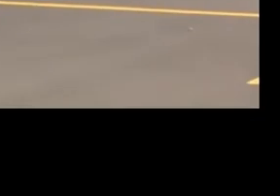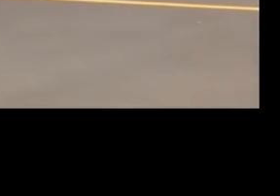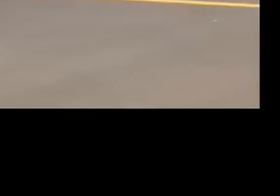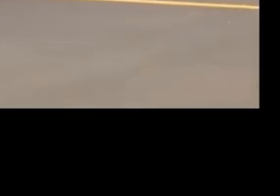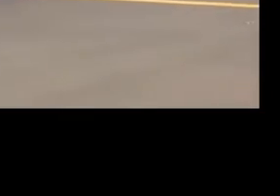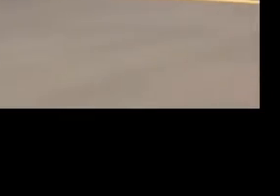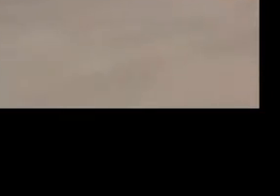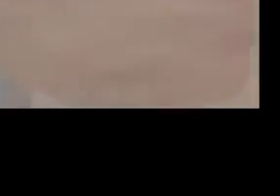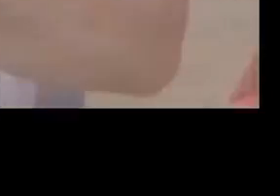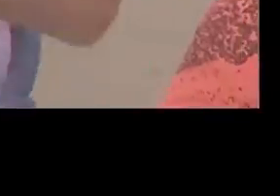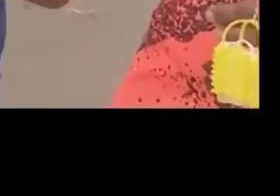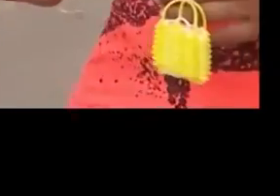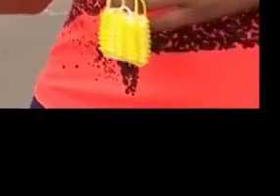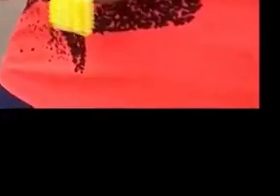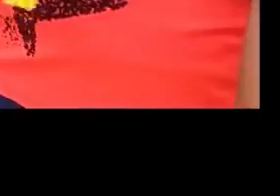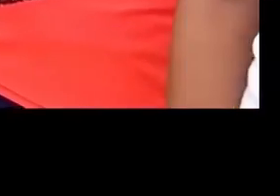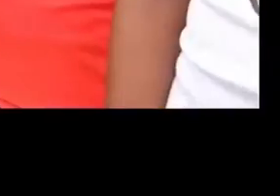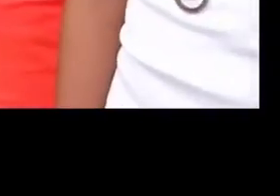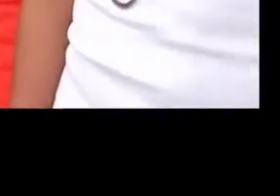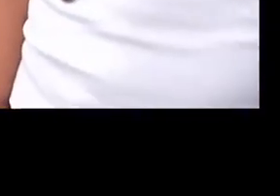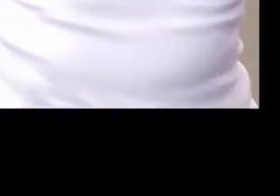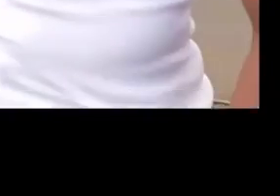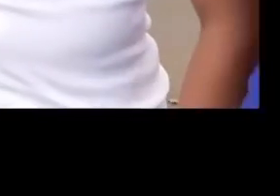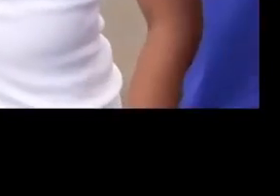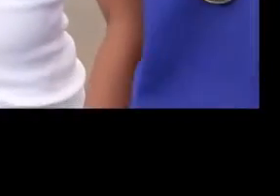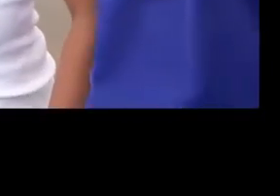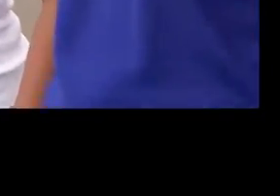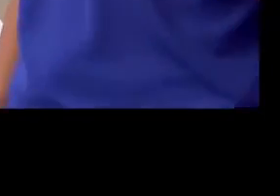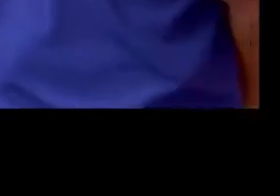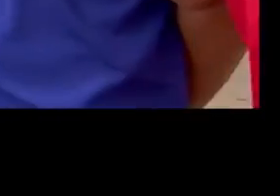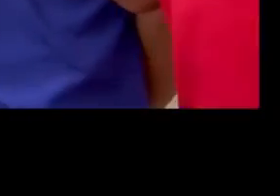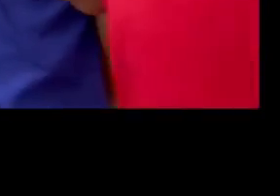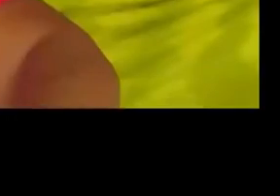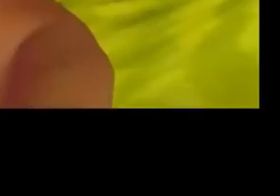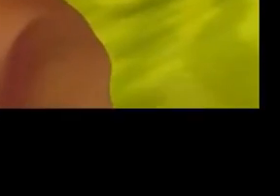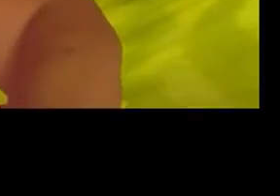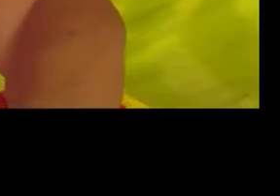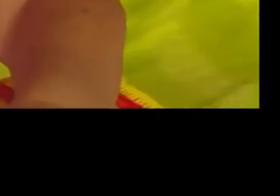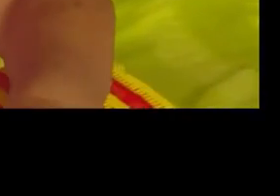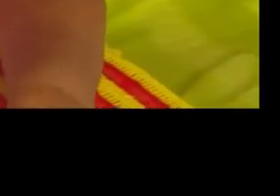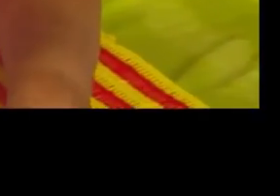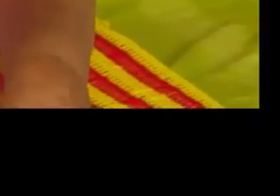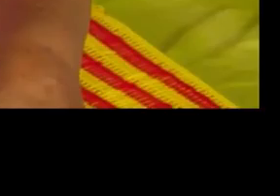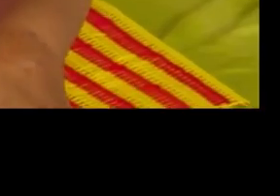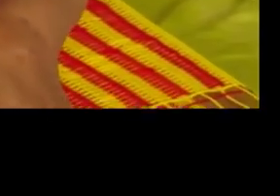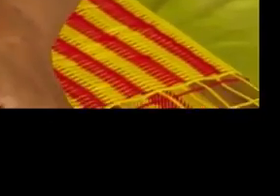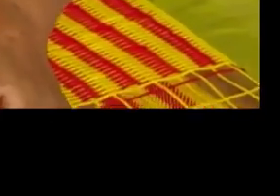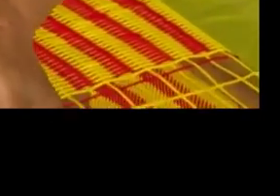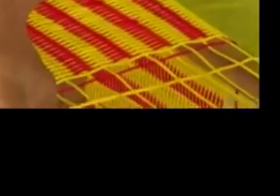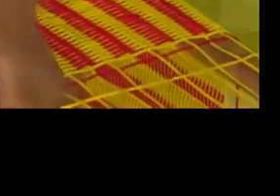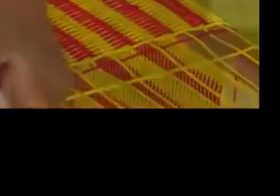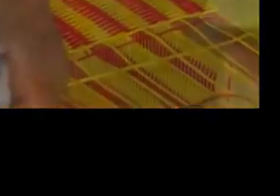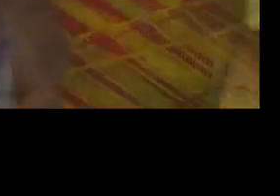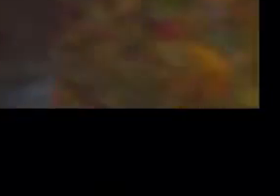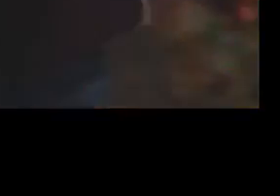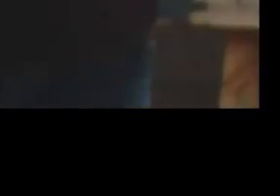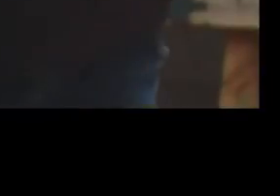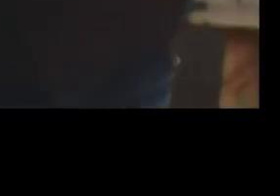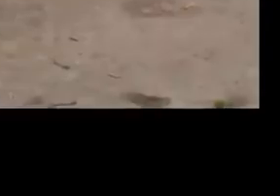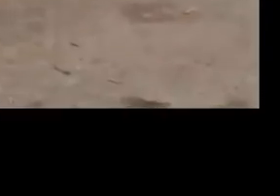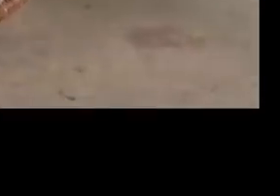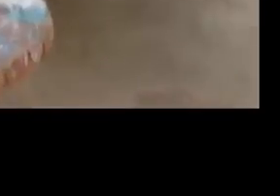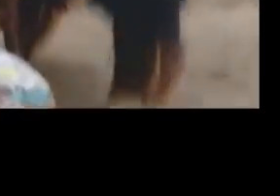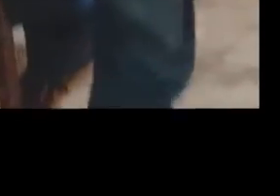La discapacidad no está en la persona que posee una limitación, sino en las actitudes negativas de la sociedad, en la que